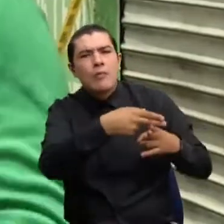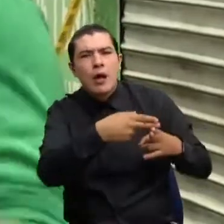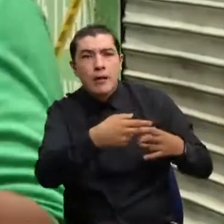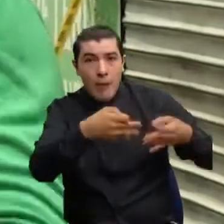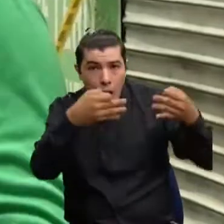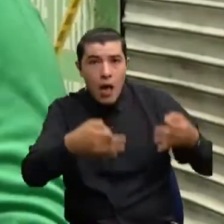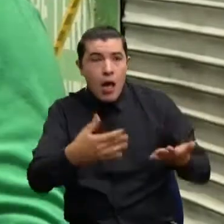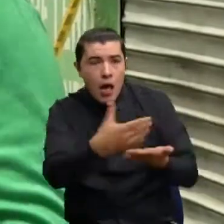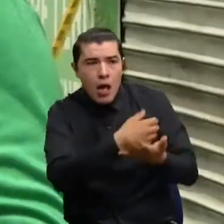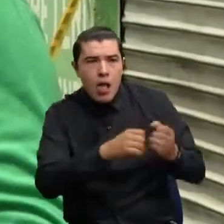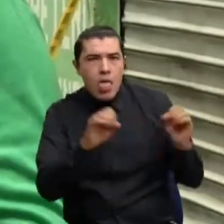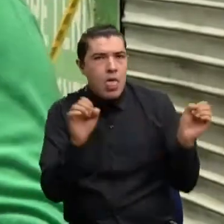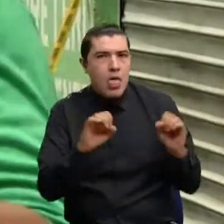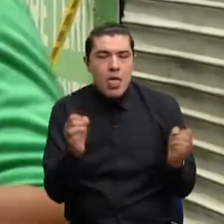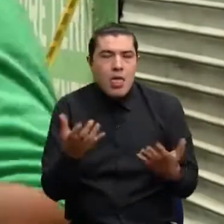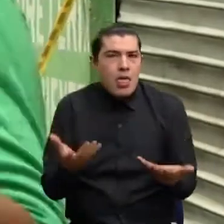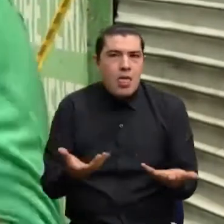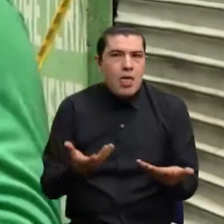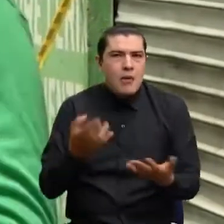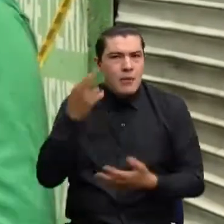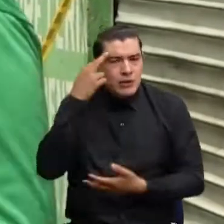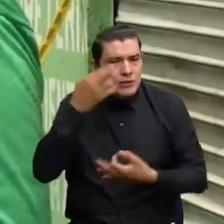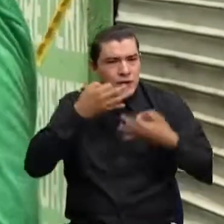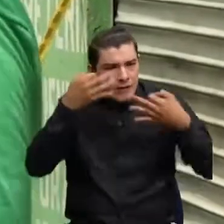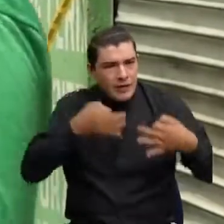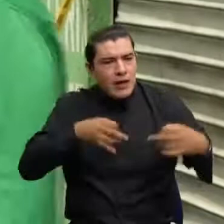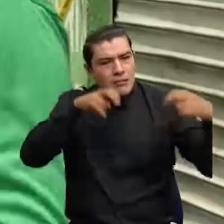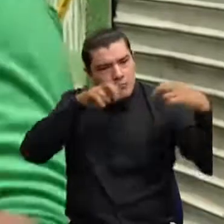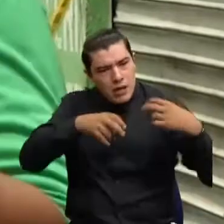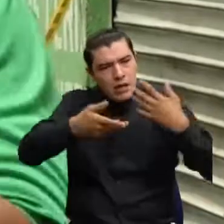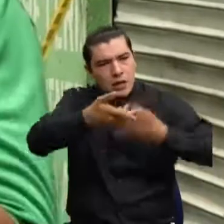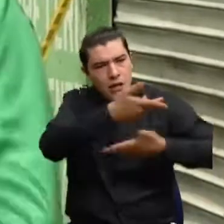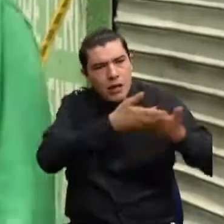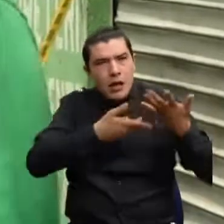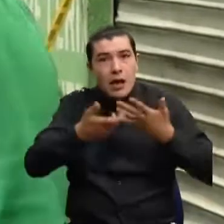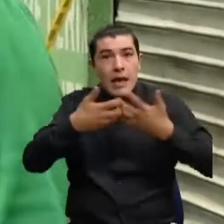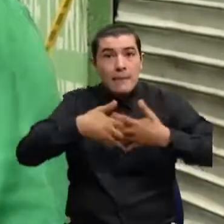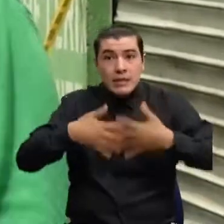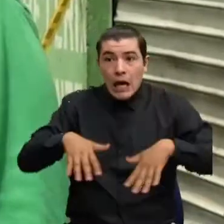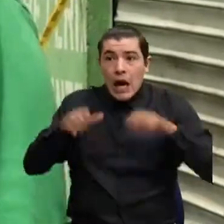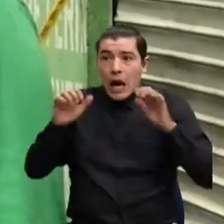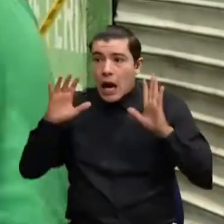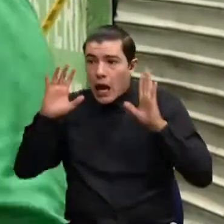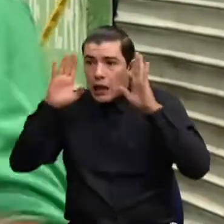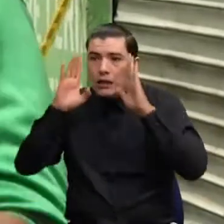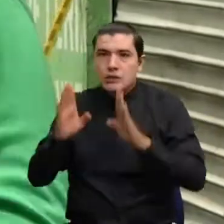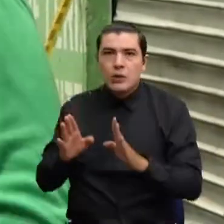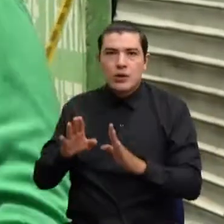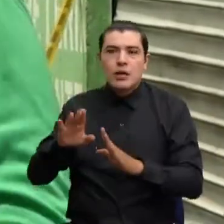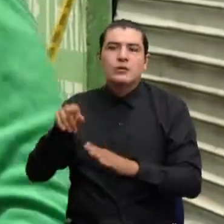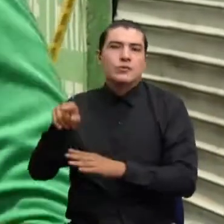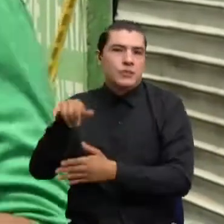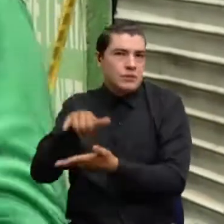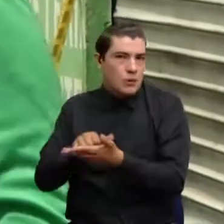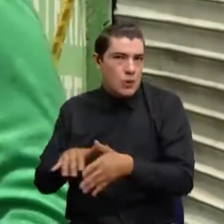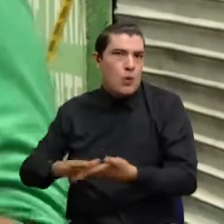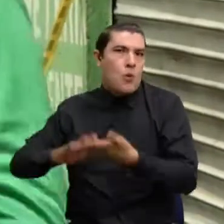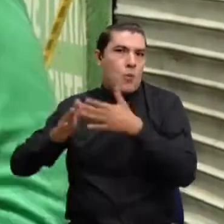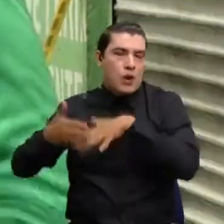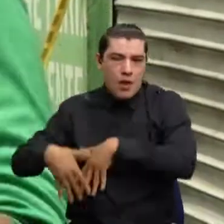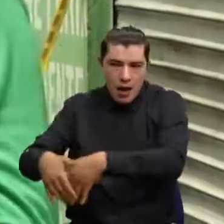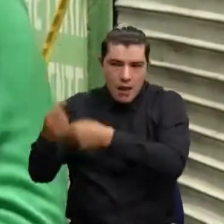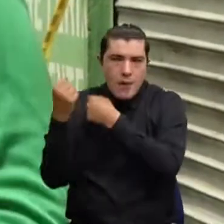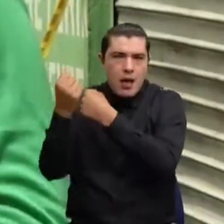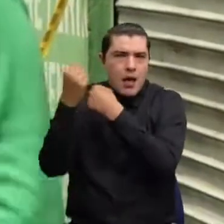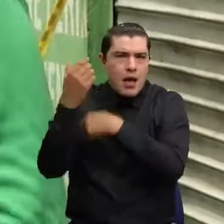ellos de verdad se sientan que verdaderamente se sientan escuchados es por medio de esas manifestaciones hace poco tuvimos este